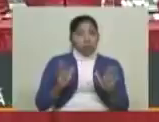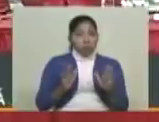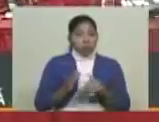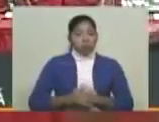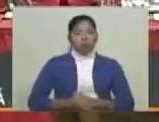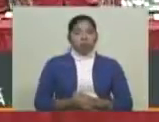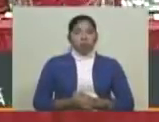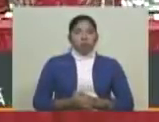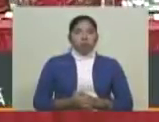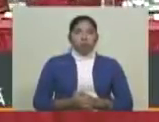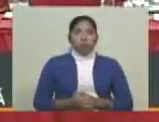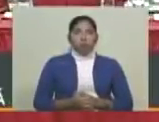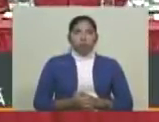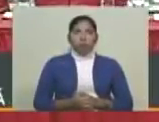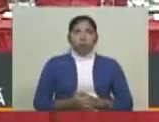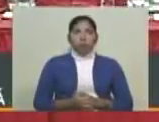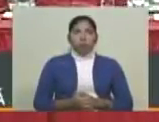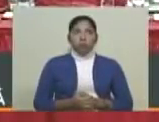quede nadie sin votar.